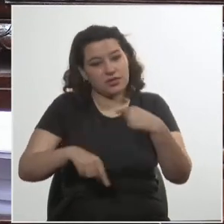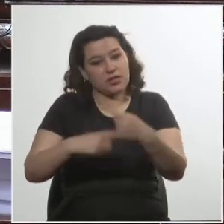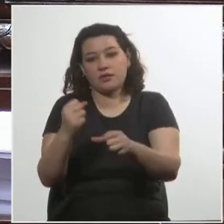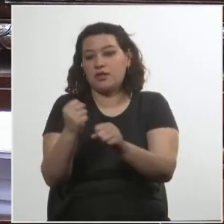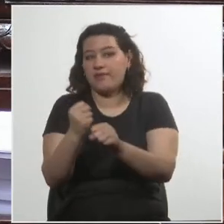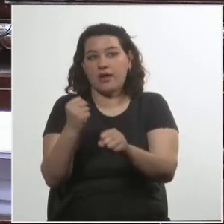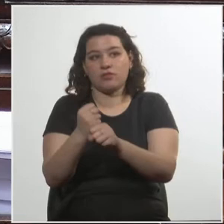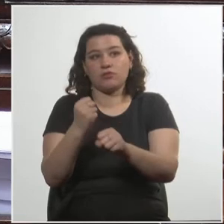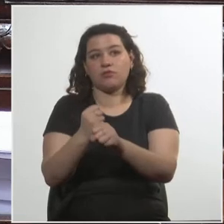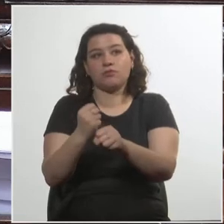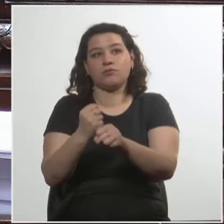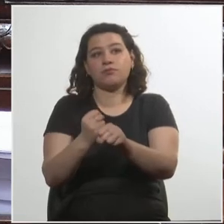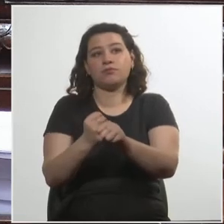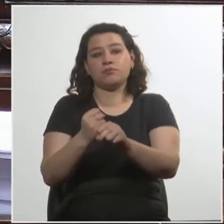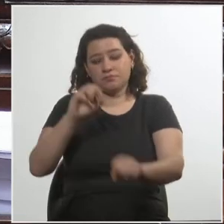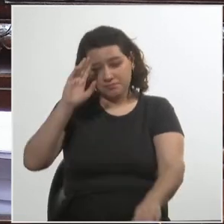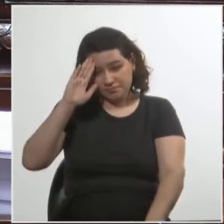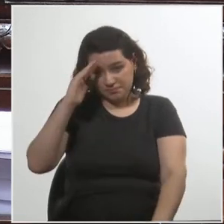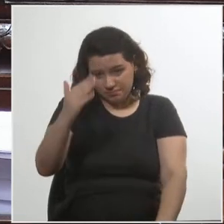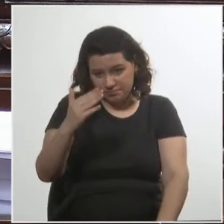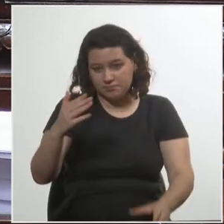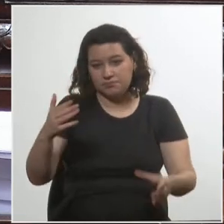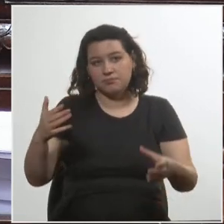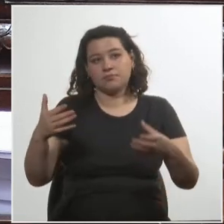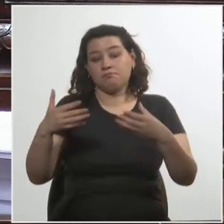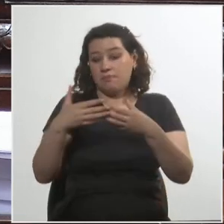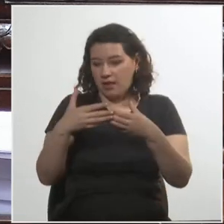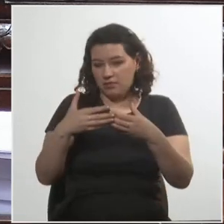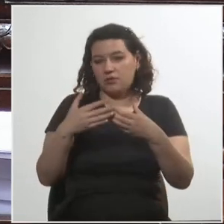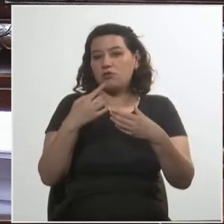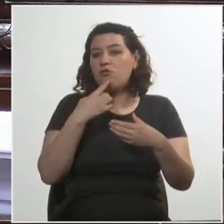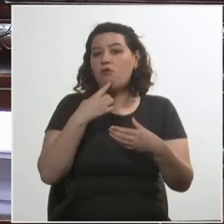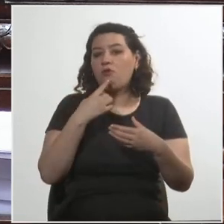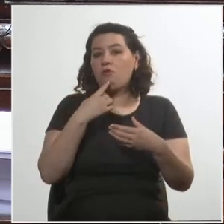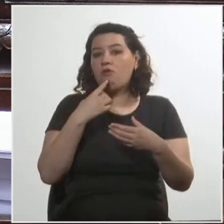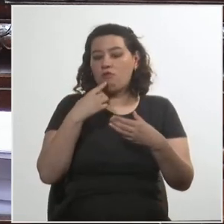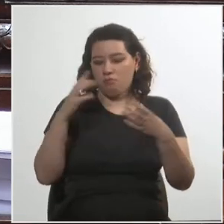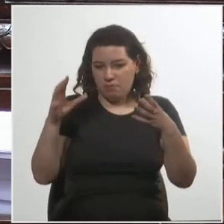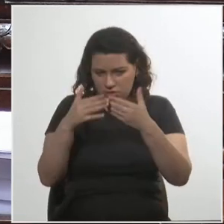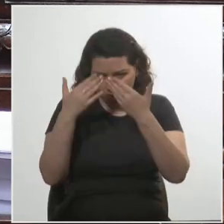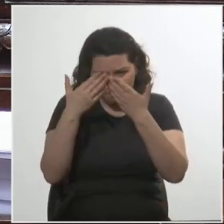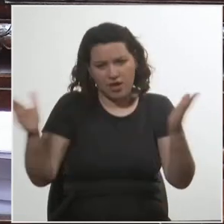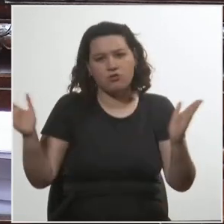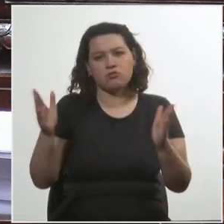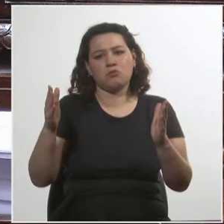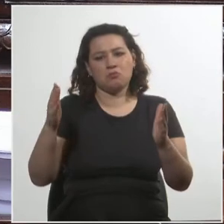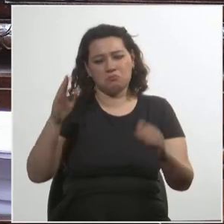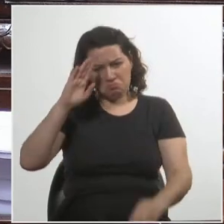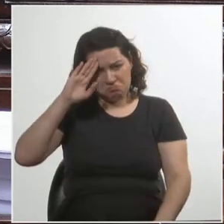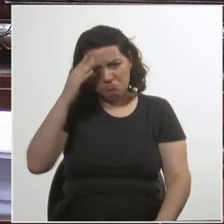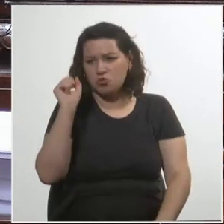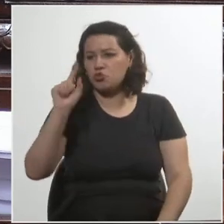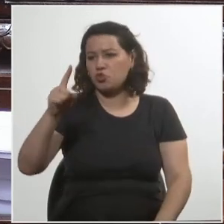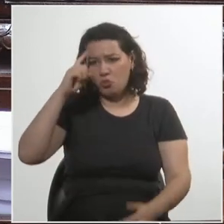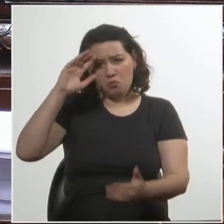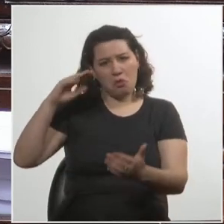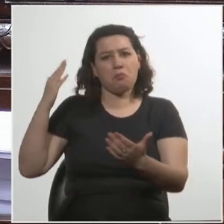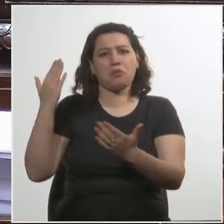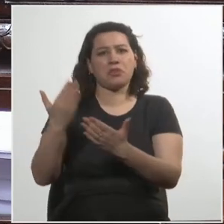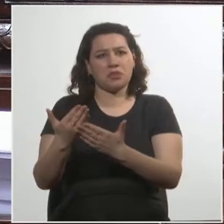saludo al partido porque Nobleza obliga al partido Cabildo abierto que tuvo la iniciativa